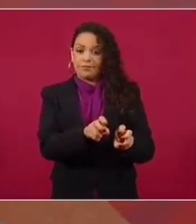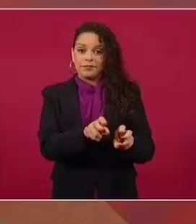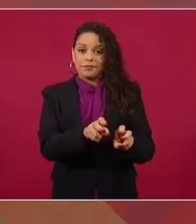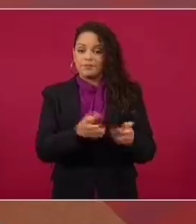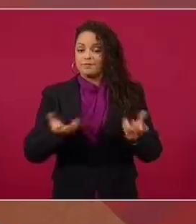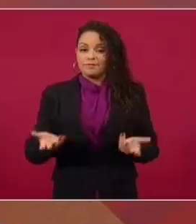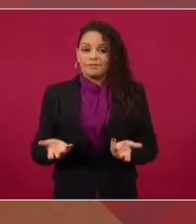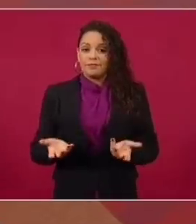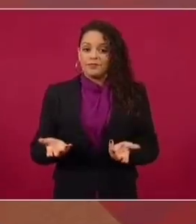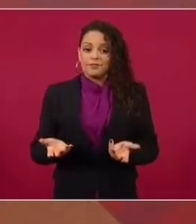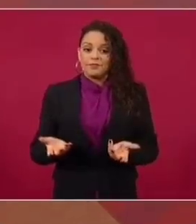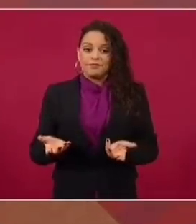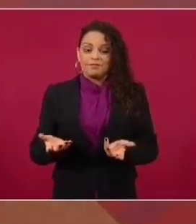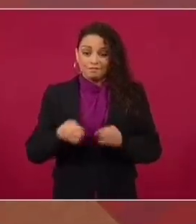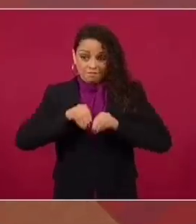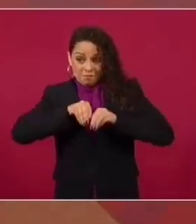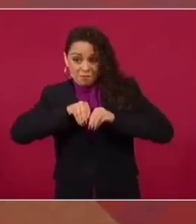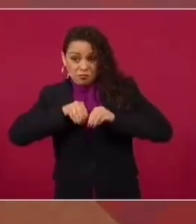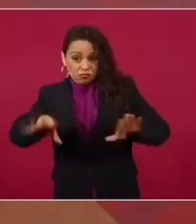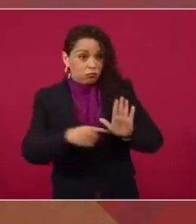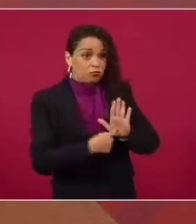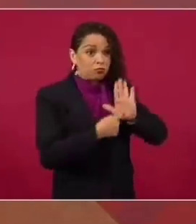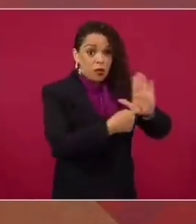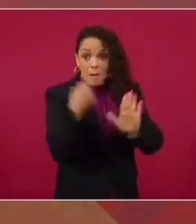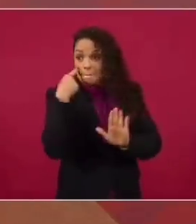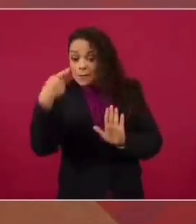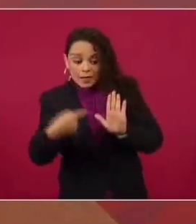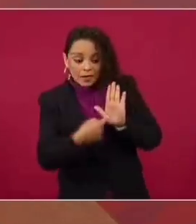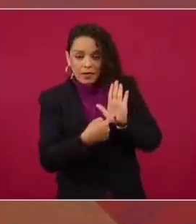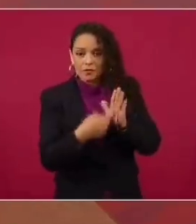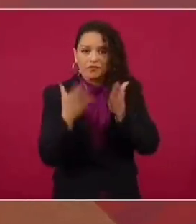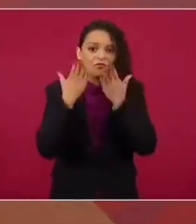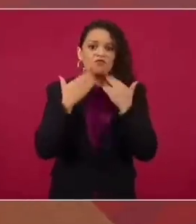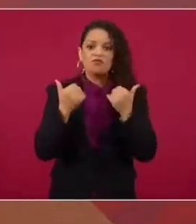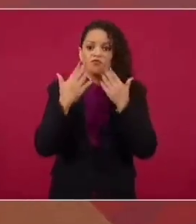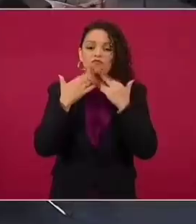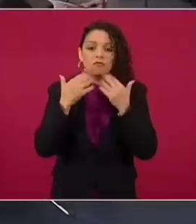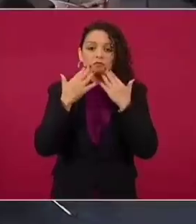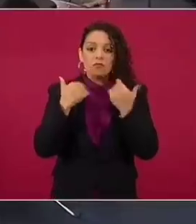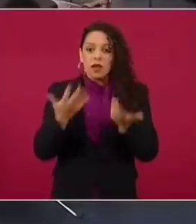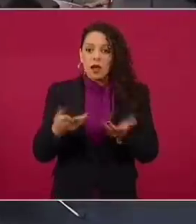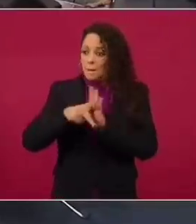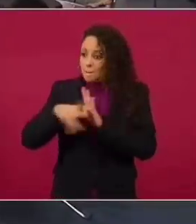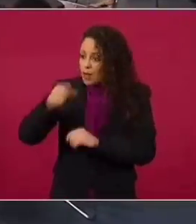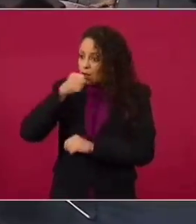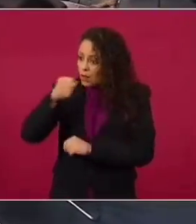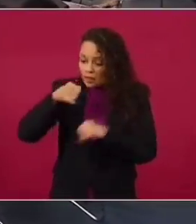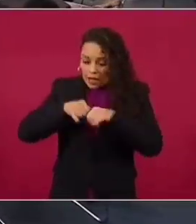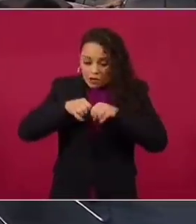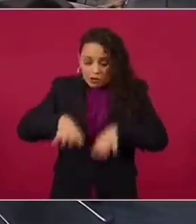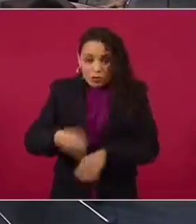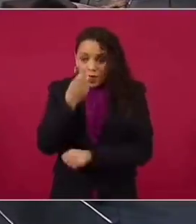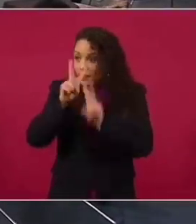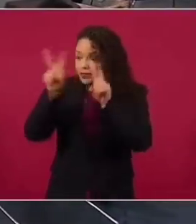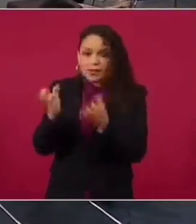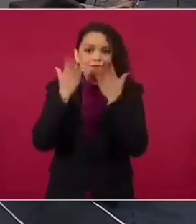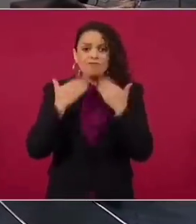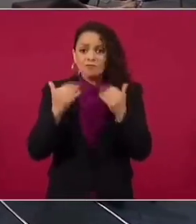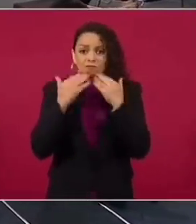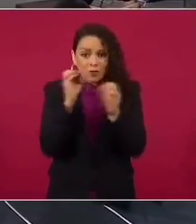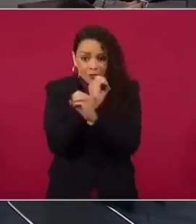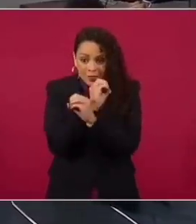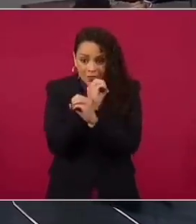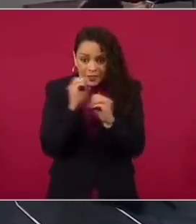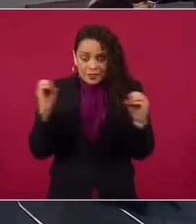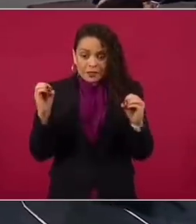No se dan a conocer, no hay reportajes sobre esto. No es lo de, ¿cómo se llama?